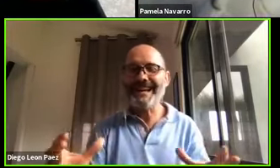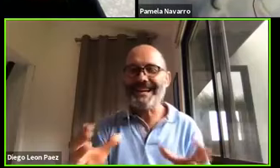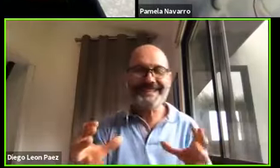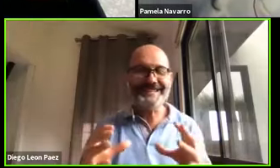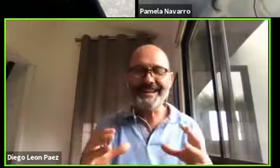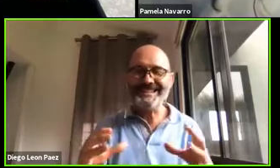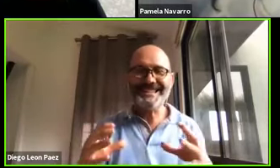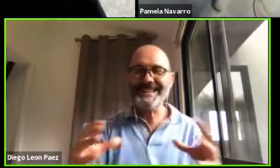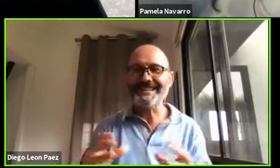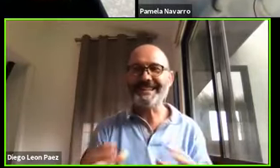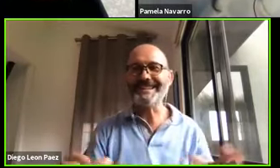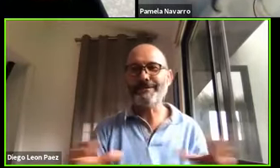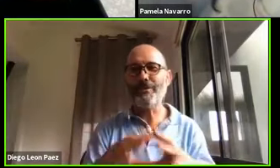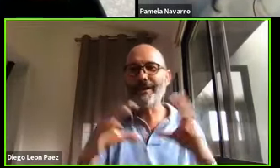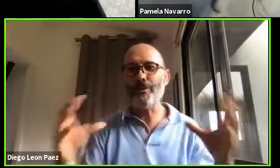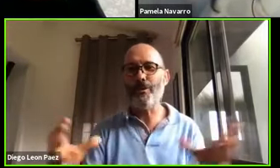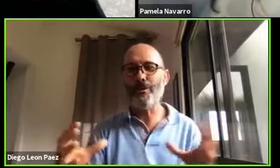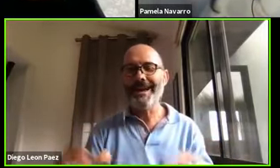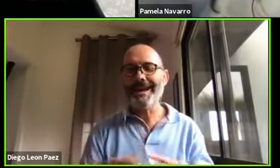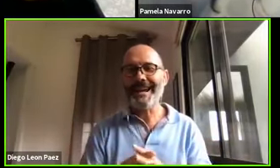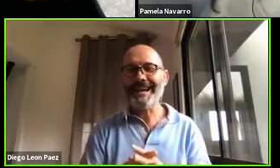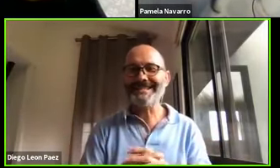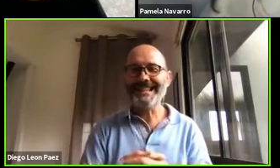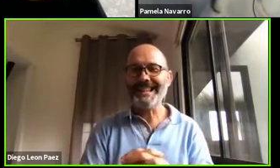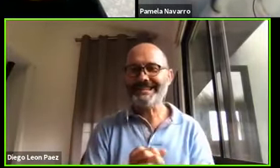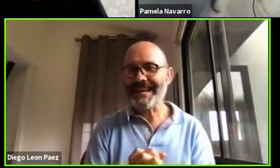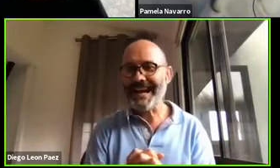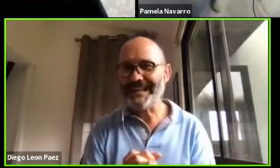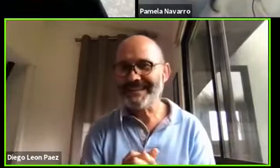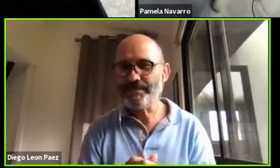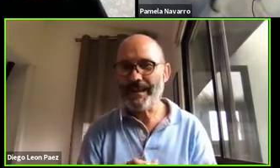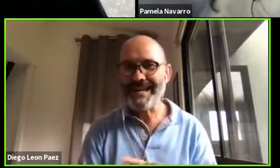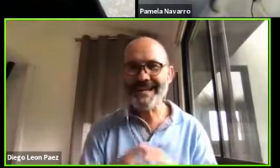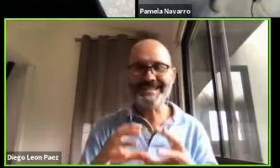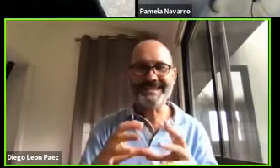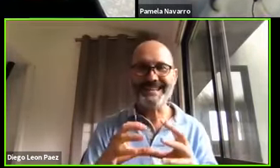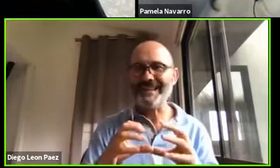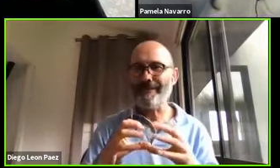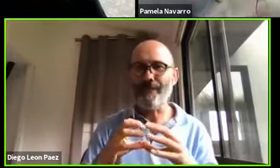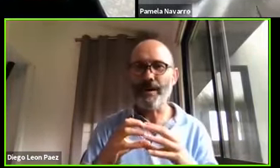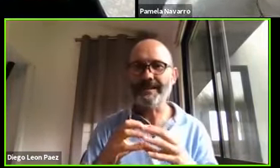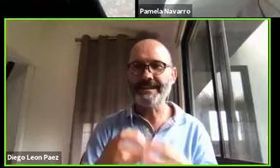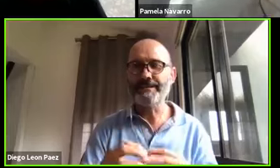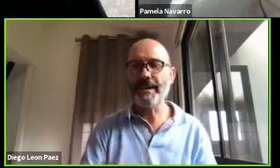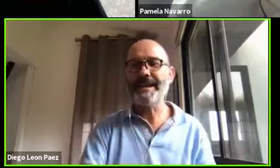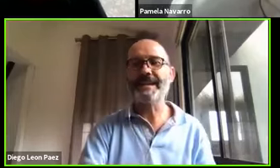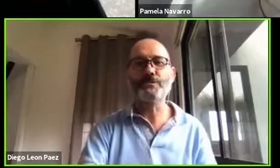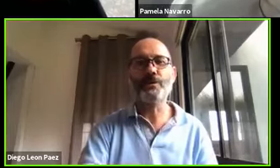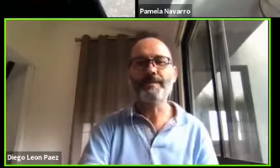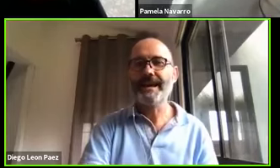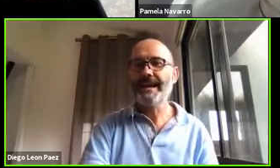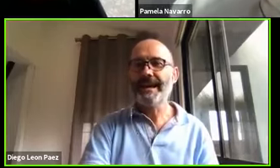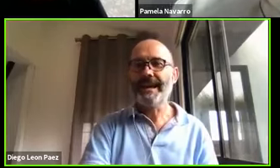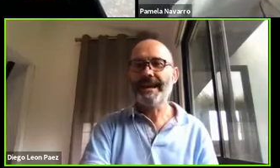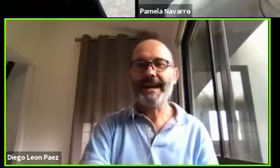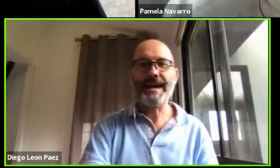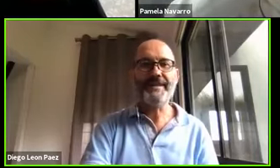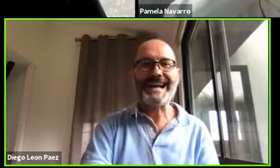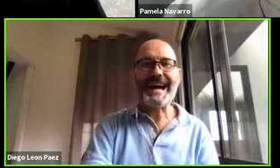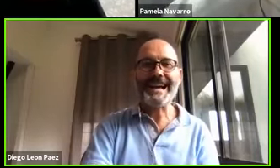áfrica que es es interesantísimo ver como en las islas canarias españa está está fuertísima migración